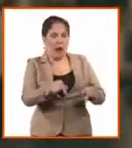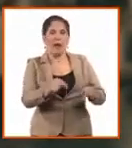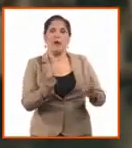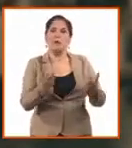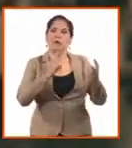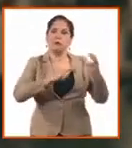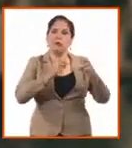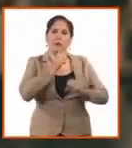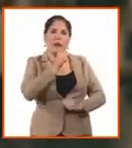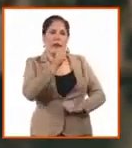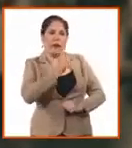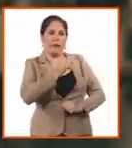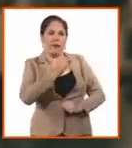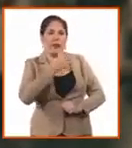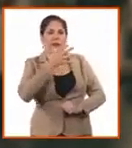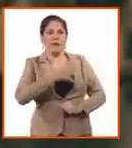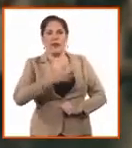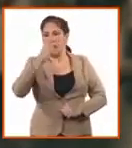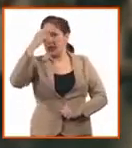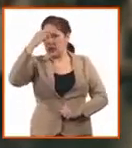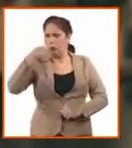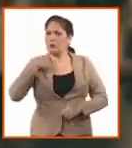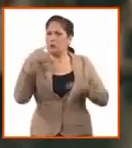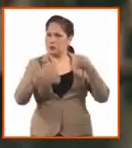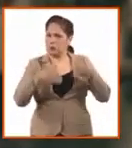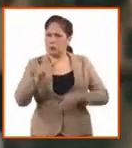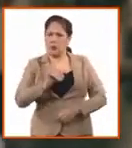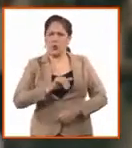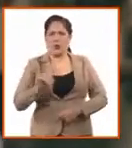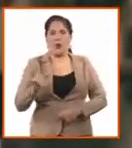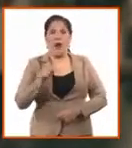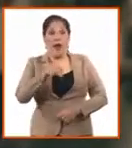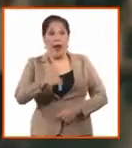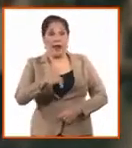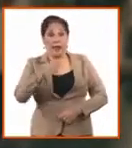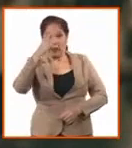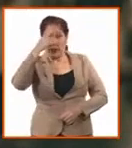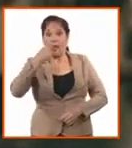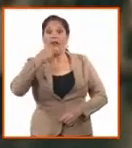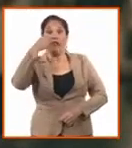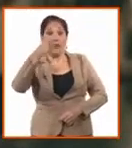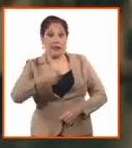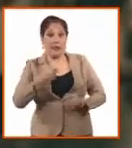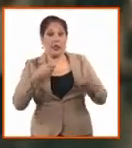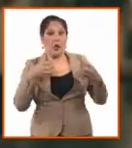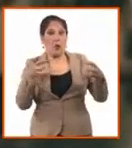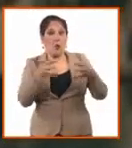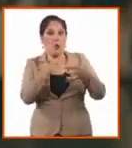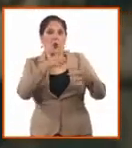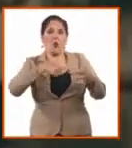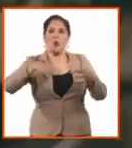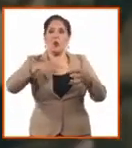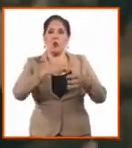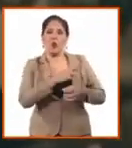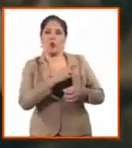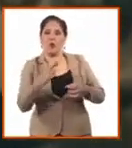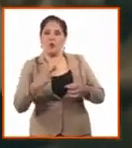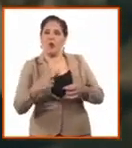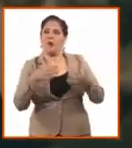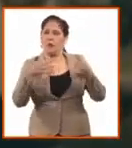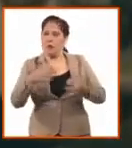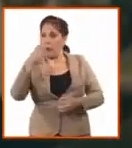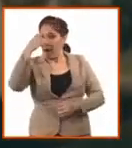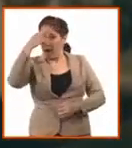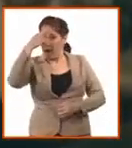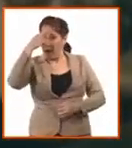entrevista en perfil del elche que yo participo de donde el che decide unirse a nosotros para esos fines